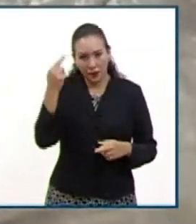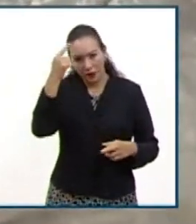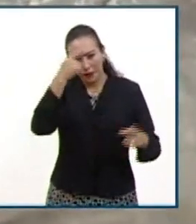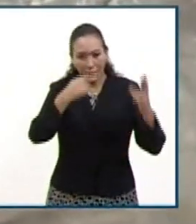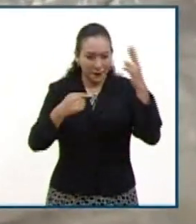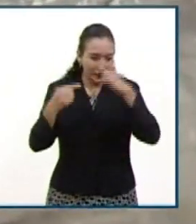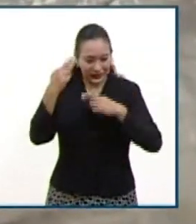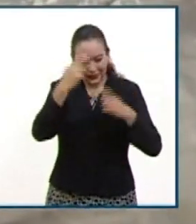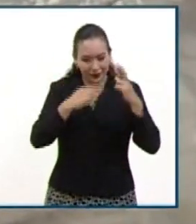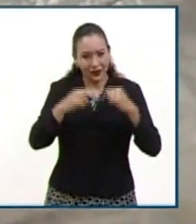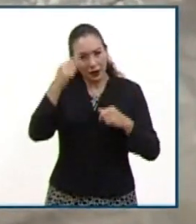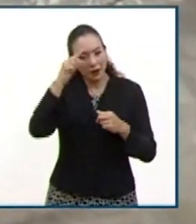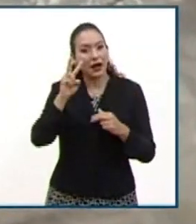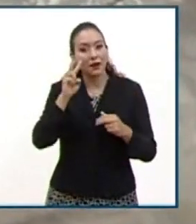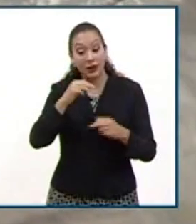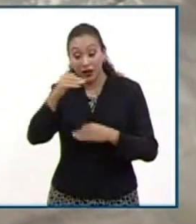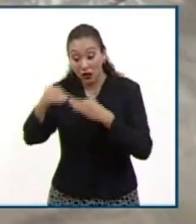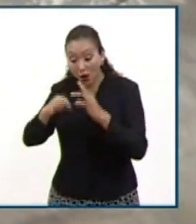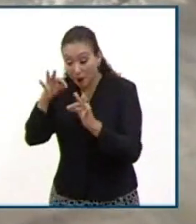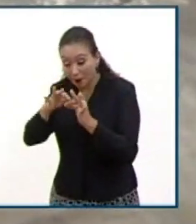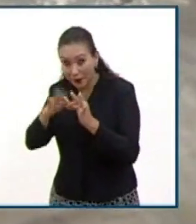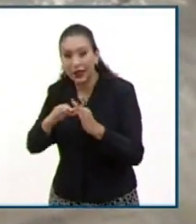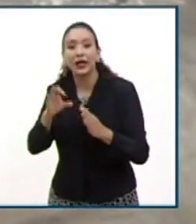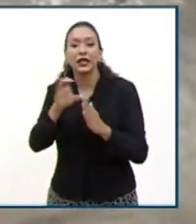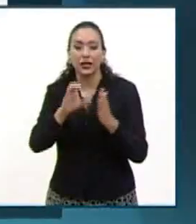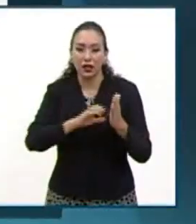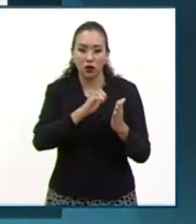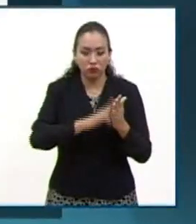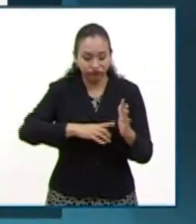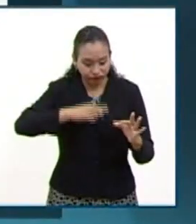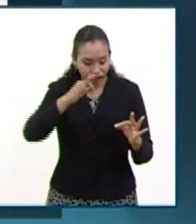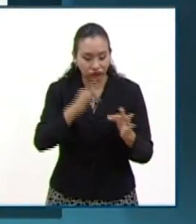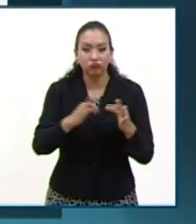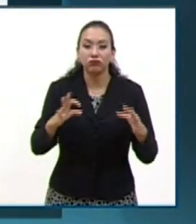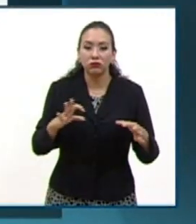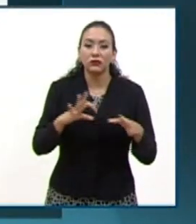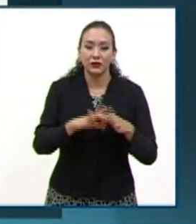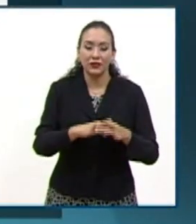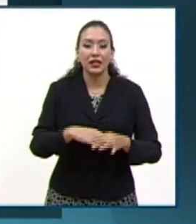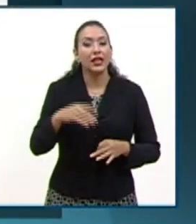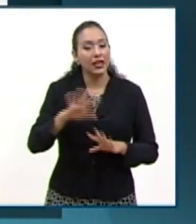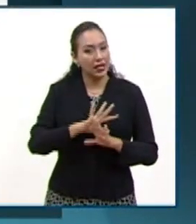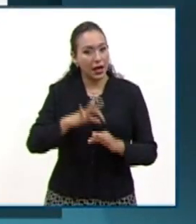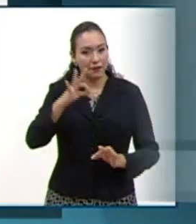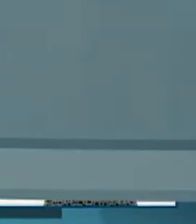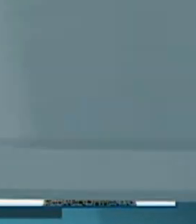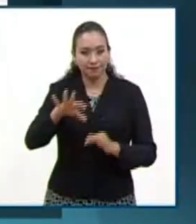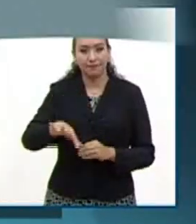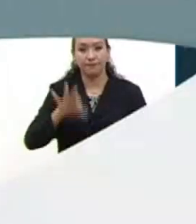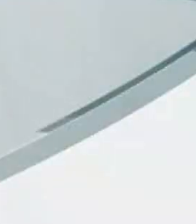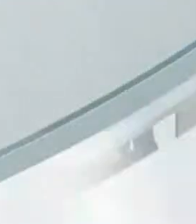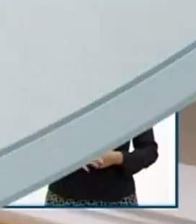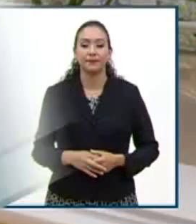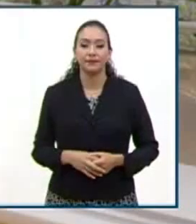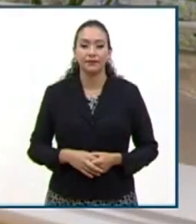de tutelar la constitucionalidad y legalidad de los resultados de los comicios federales.